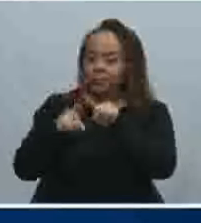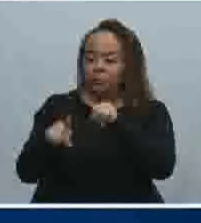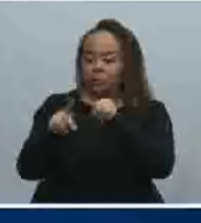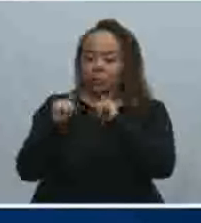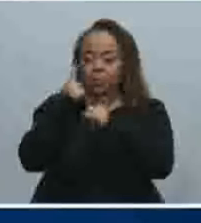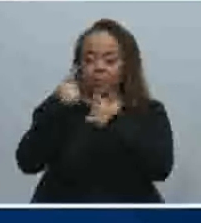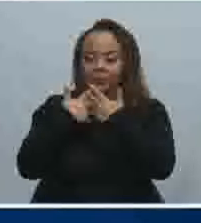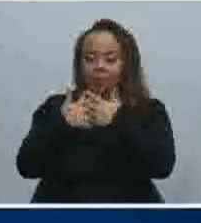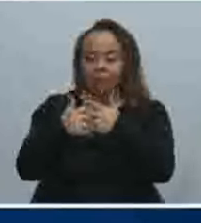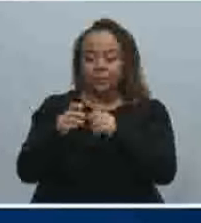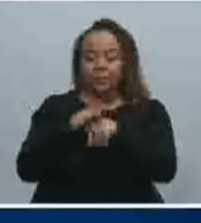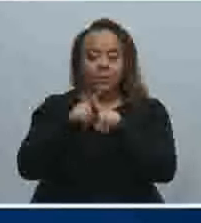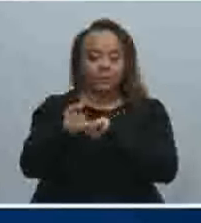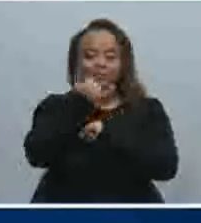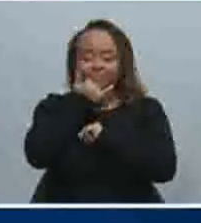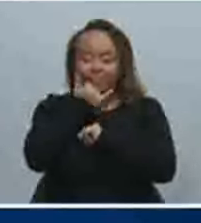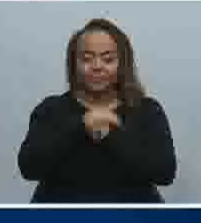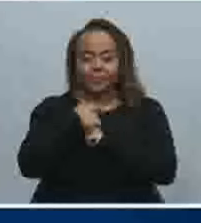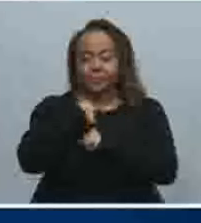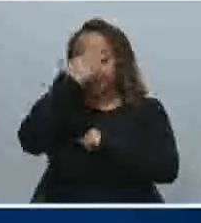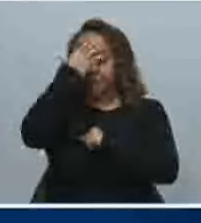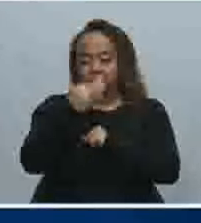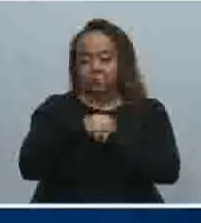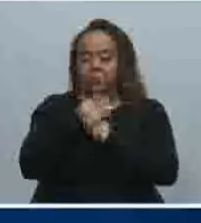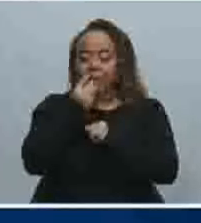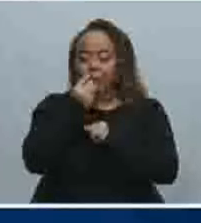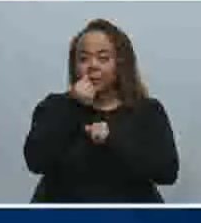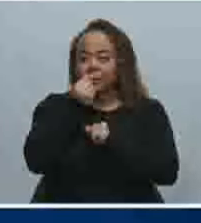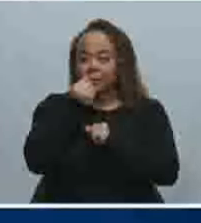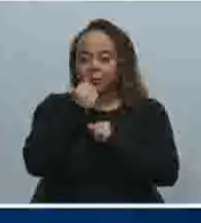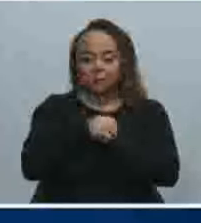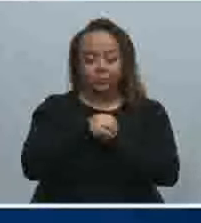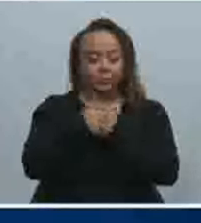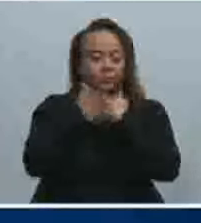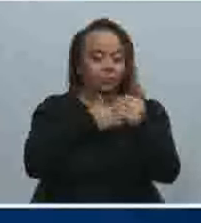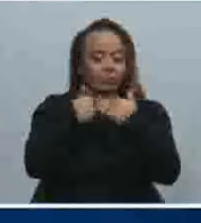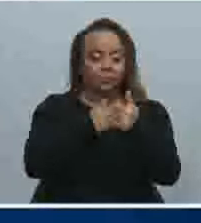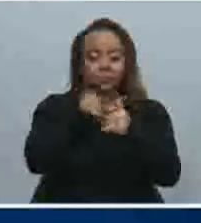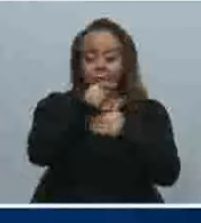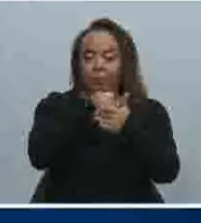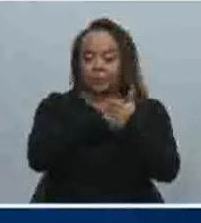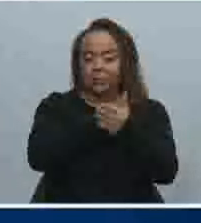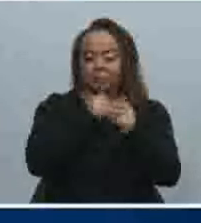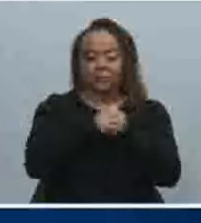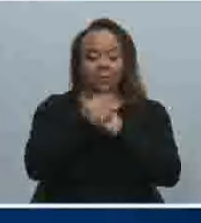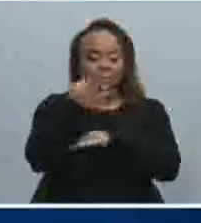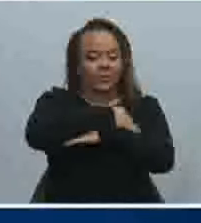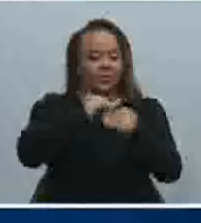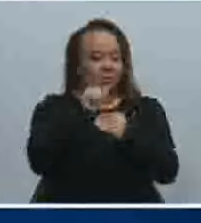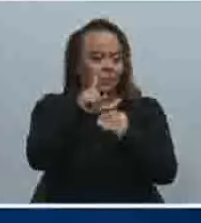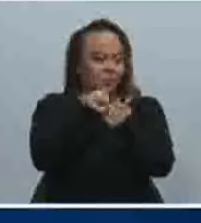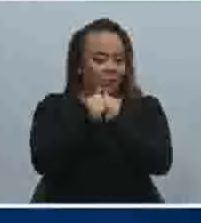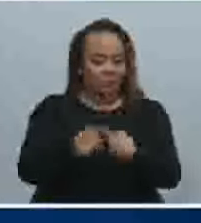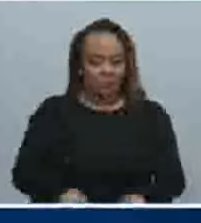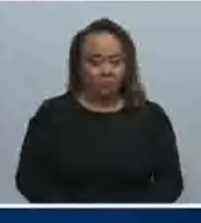pero lo que sucede es lo siguiente y es donde yo creo que queda un sin sabor Más allá de lo que se está peleando es la fecha uno del Campeonato